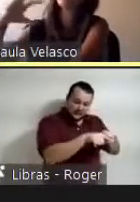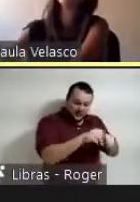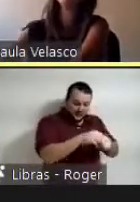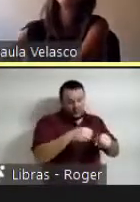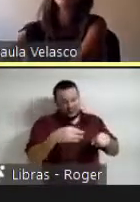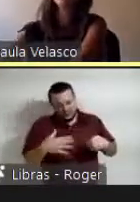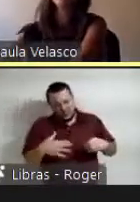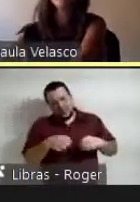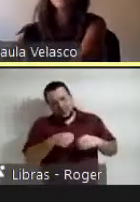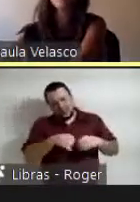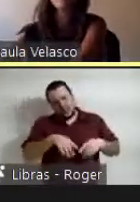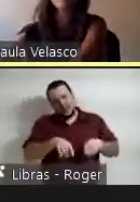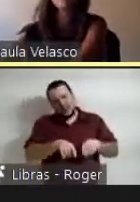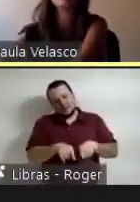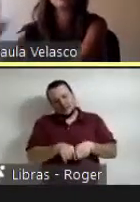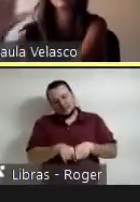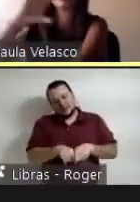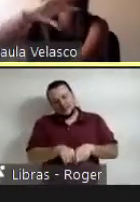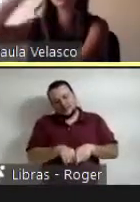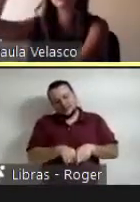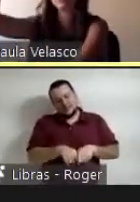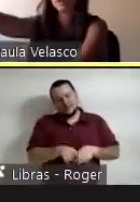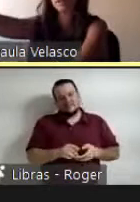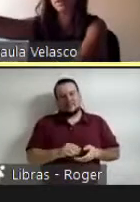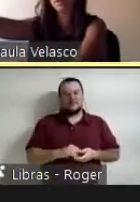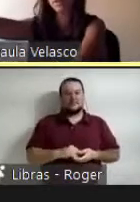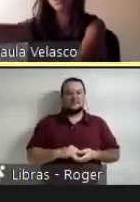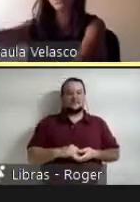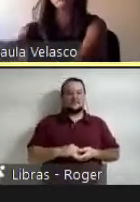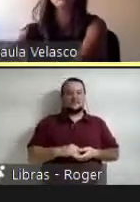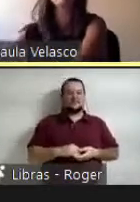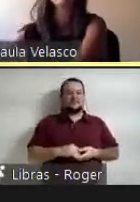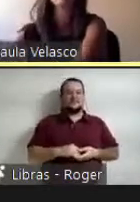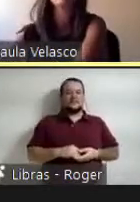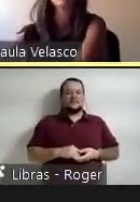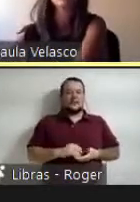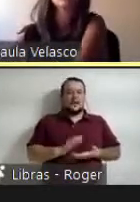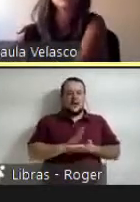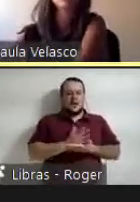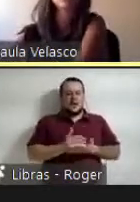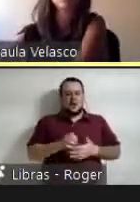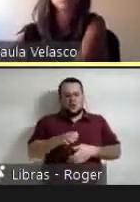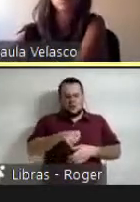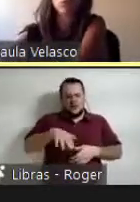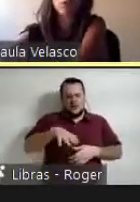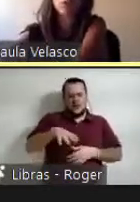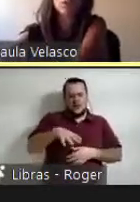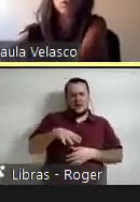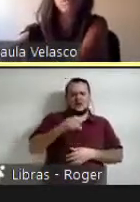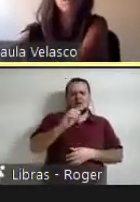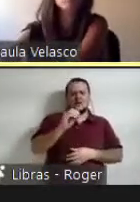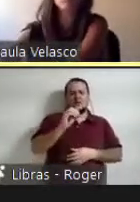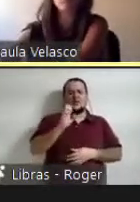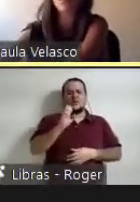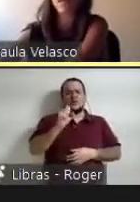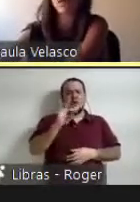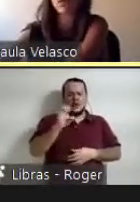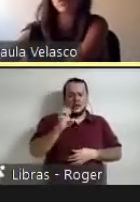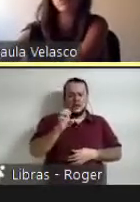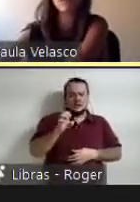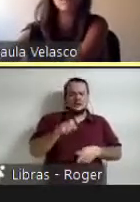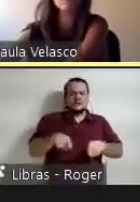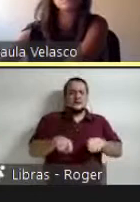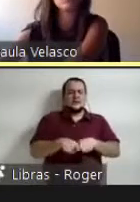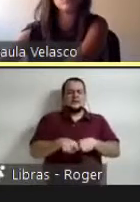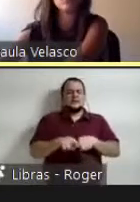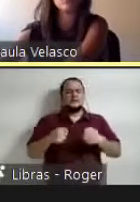las alas de la ala oeste del edificio y los requerimientos de construir un edificio de 3.000 metros cuadrados